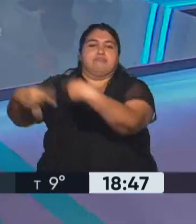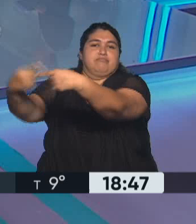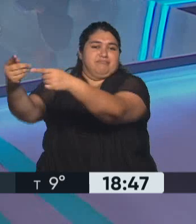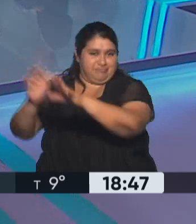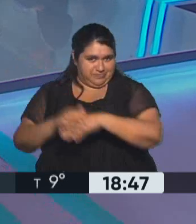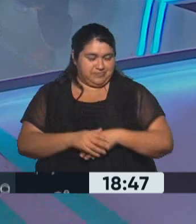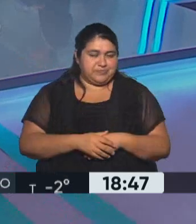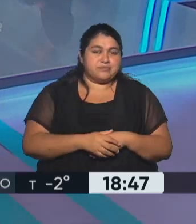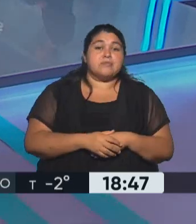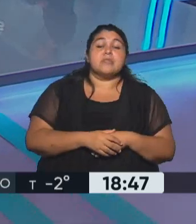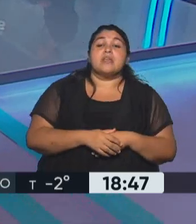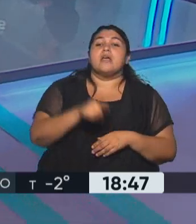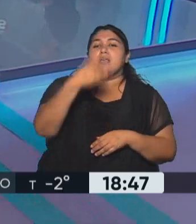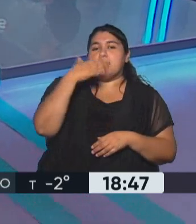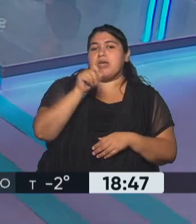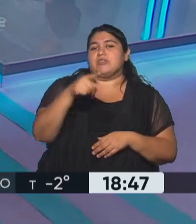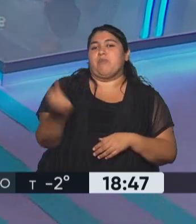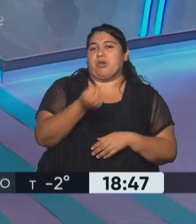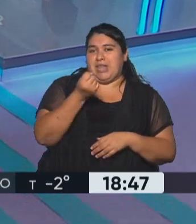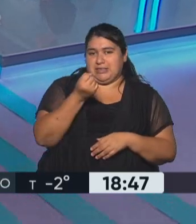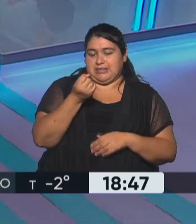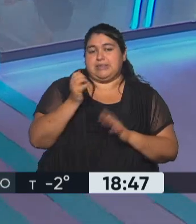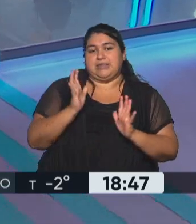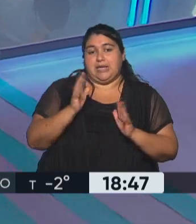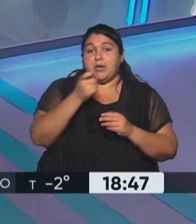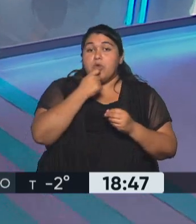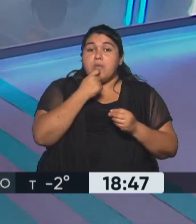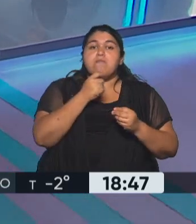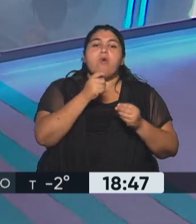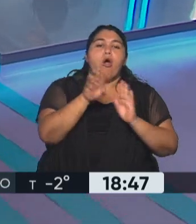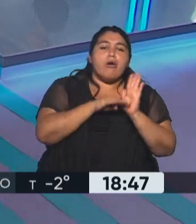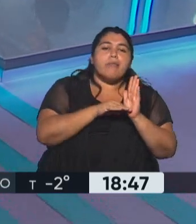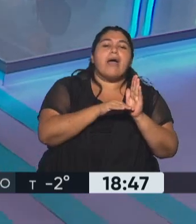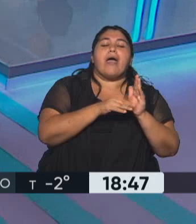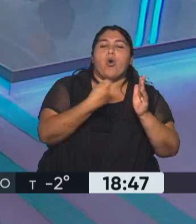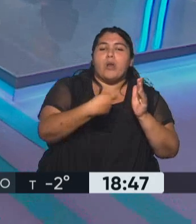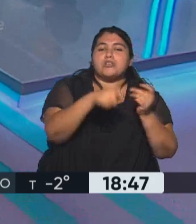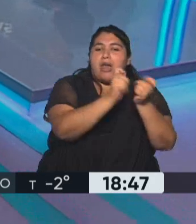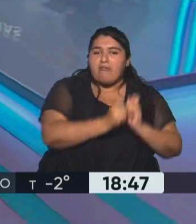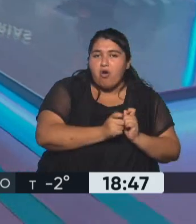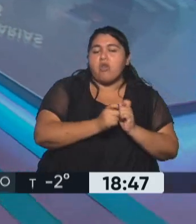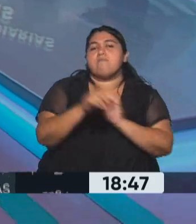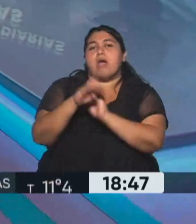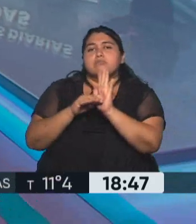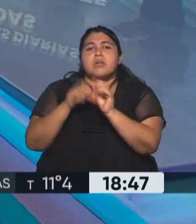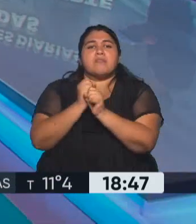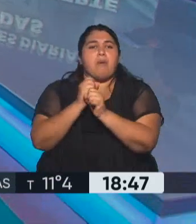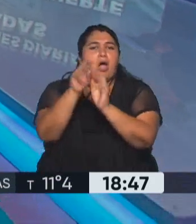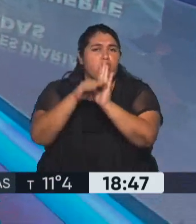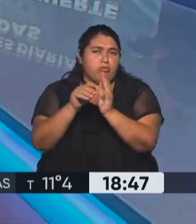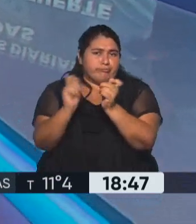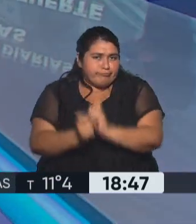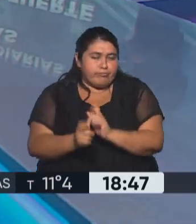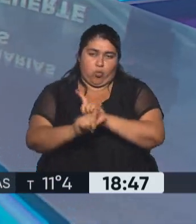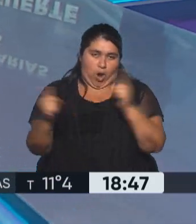financiarla completamente. Y esto también importante, ¿no? Bueno, sin reforma previsional ni tampoco laboral. Vamos al último punto, que tiene que